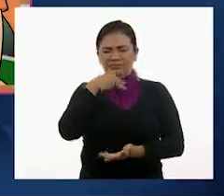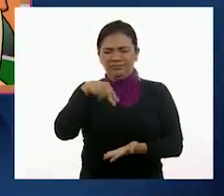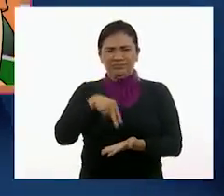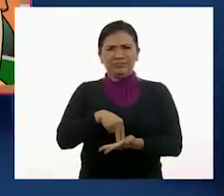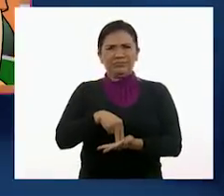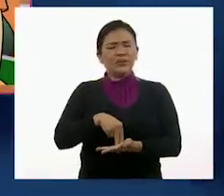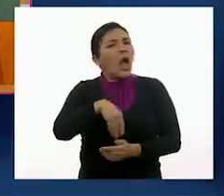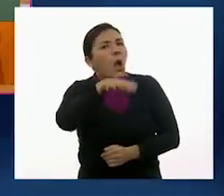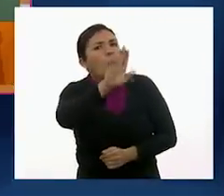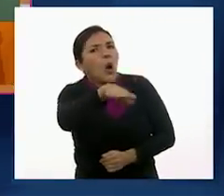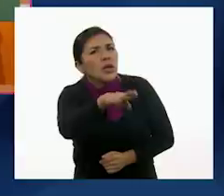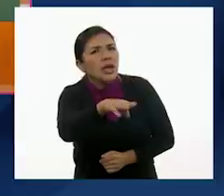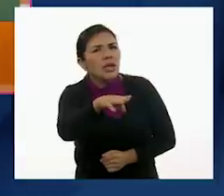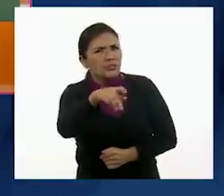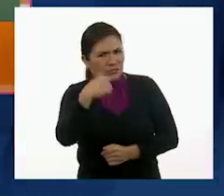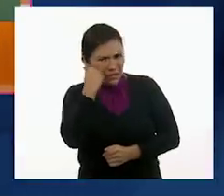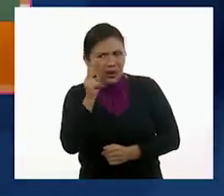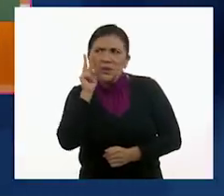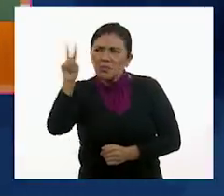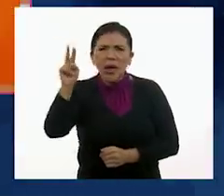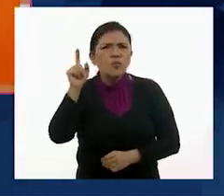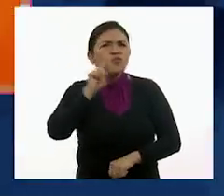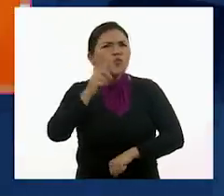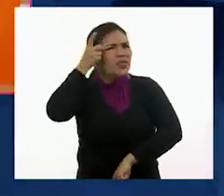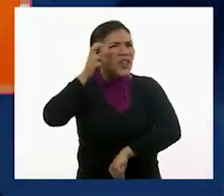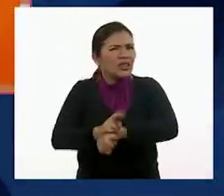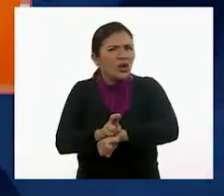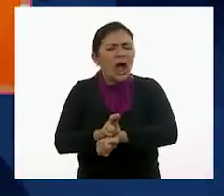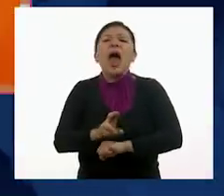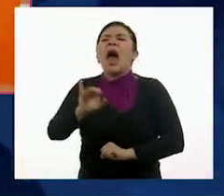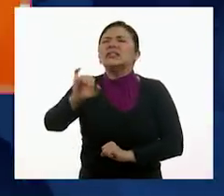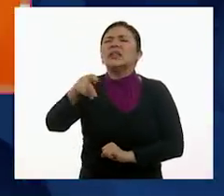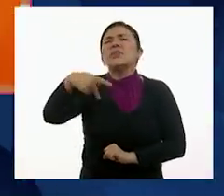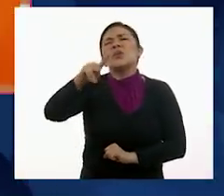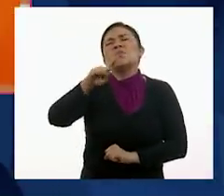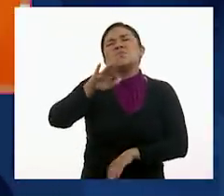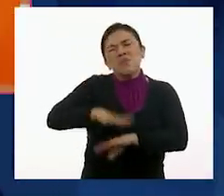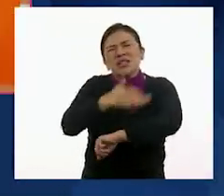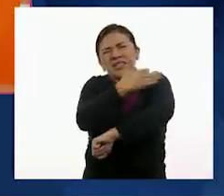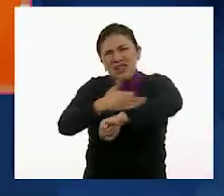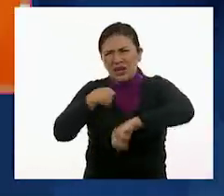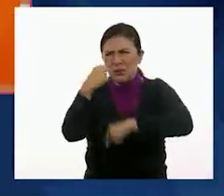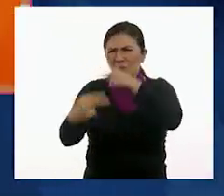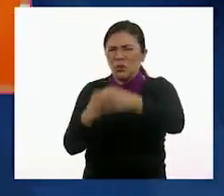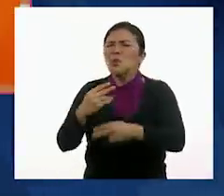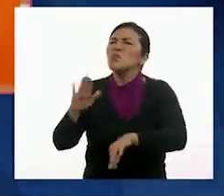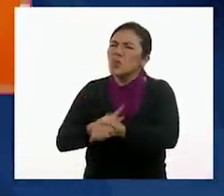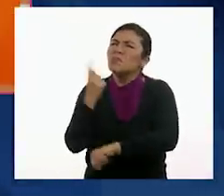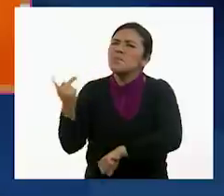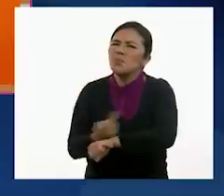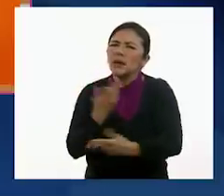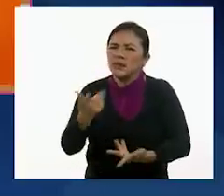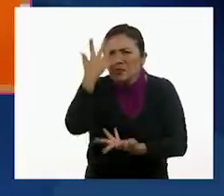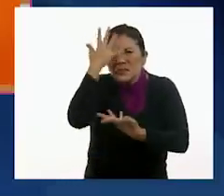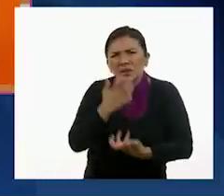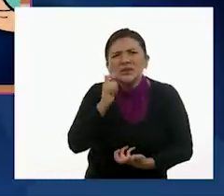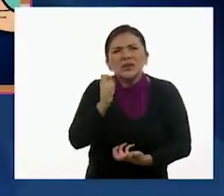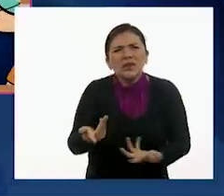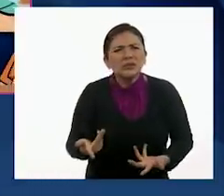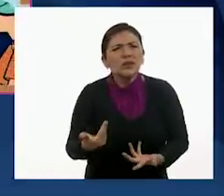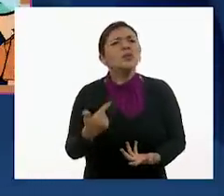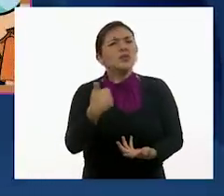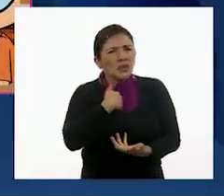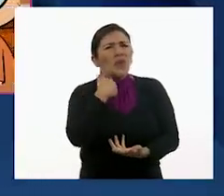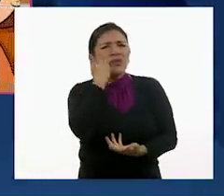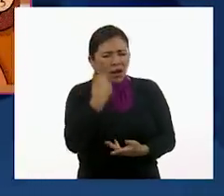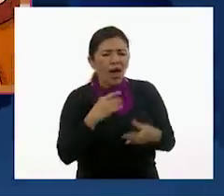Oye, Valentina, ¿no ibas a ir a ver a la directora? Sí, pero mejor voy a la hora de la salida. ¿Qué pasa, Nacho? ¿Por qué estás triste? Yo